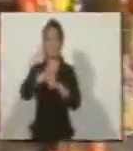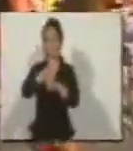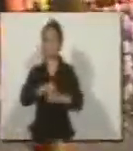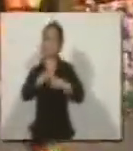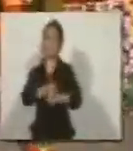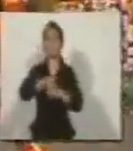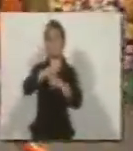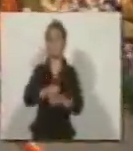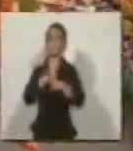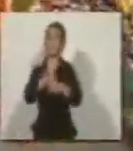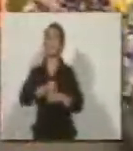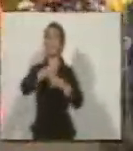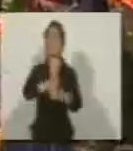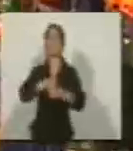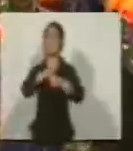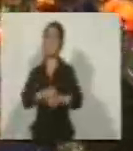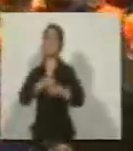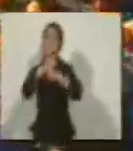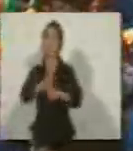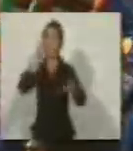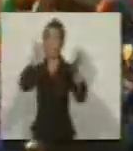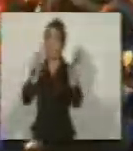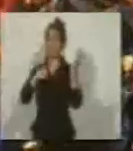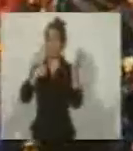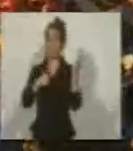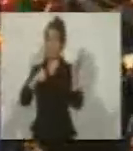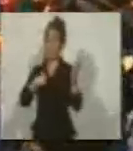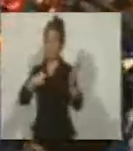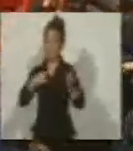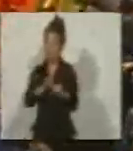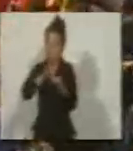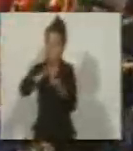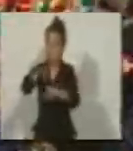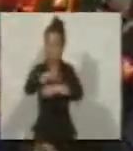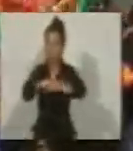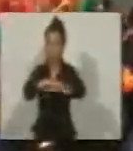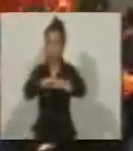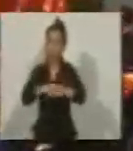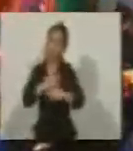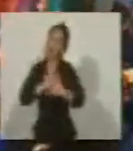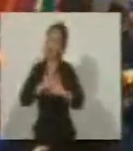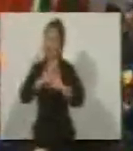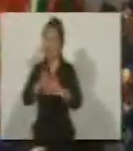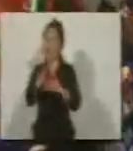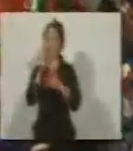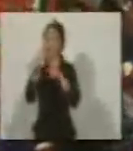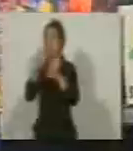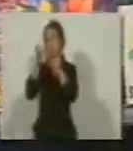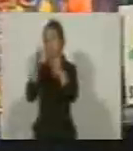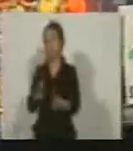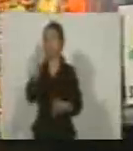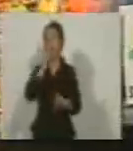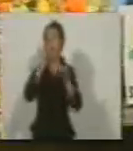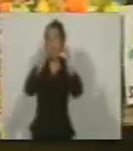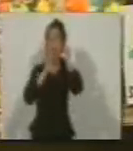Tacatá, tacatá, tacatá, tacatá, tacatá, tacatá, tacatá. Te voy a hallar del gobierno, lo siento por ti, Mariano. El rey de